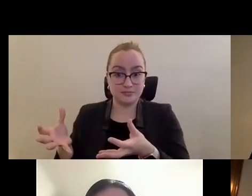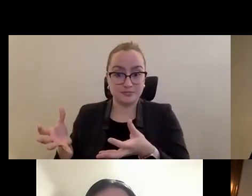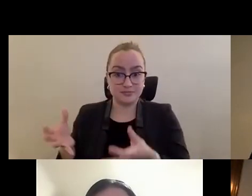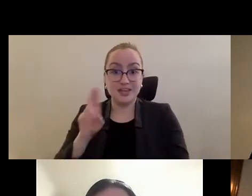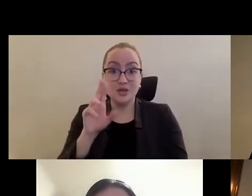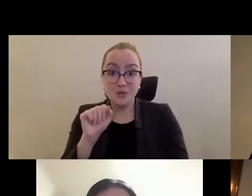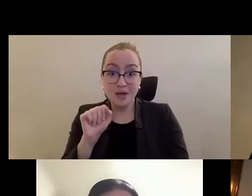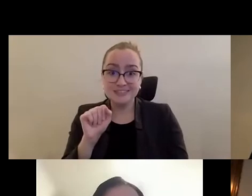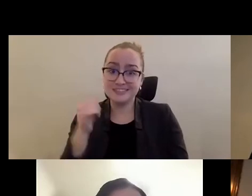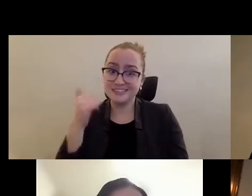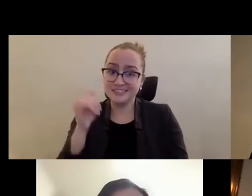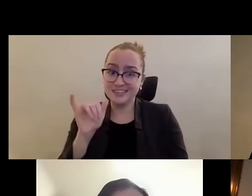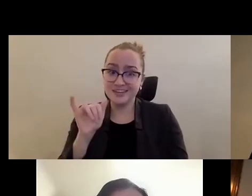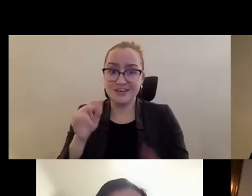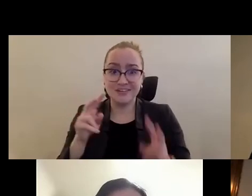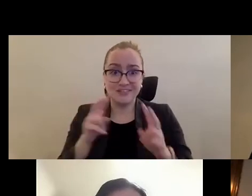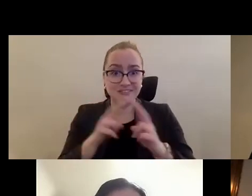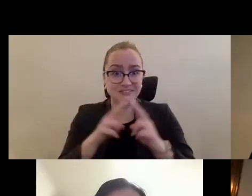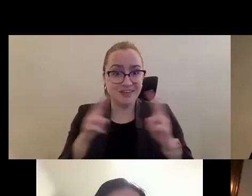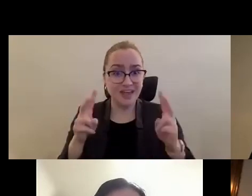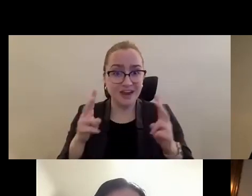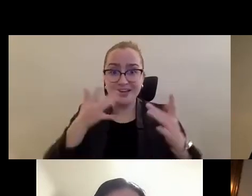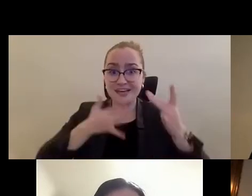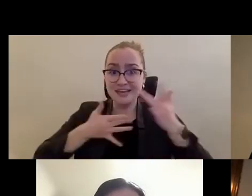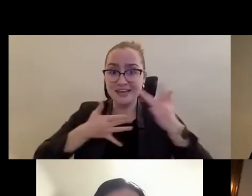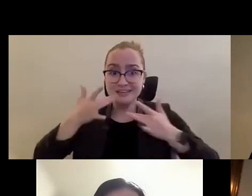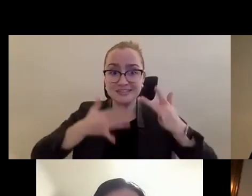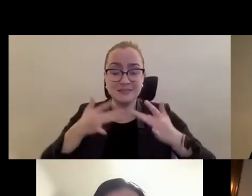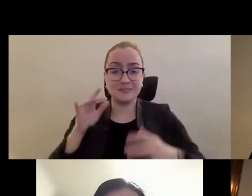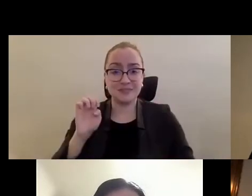en el mundo. Entonces, además, yo diría que